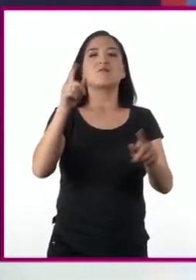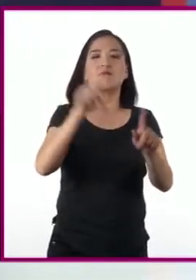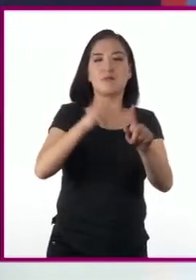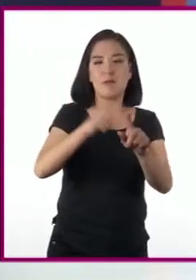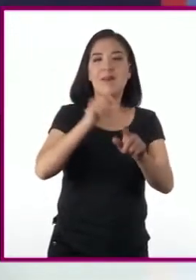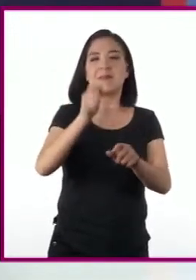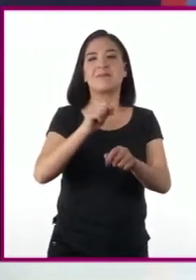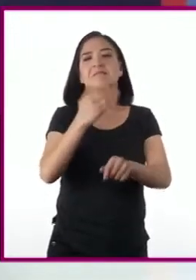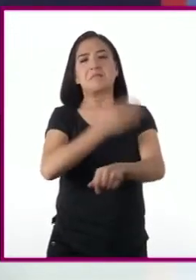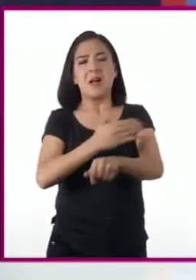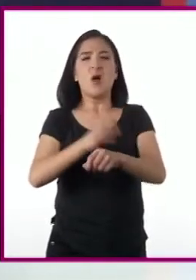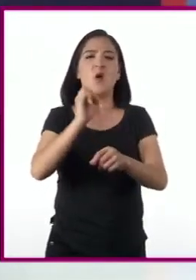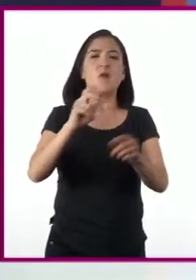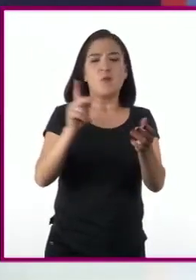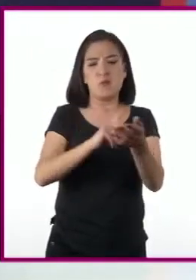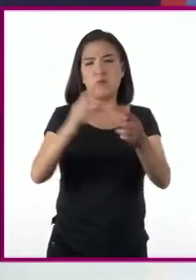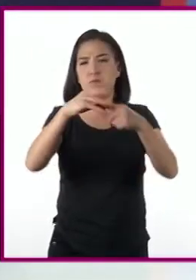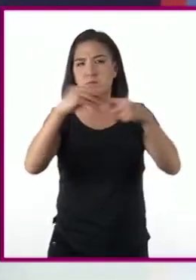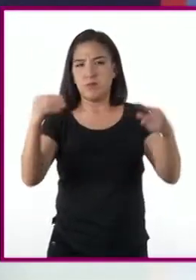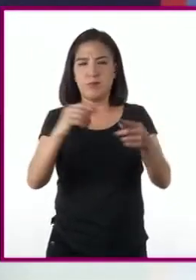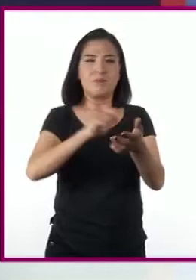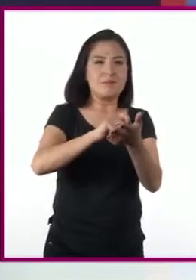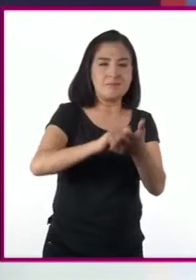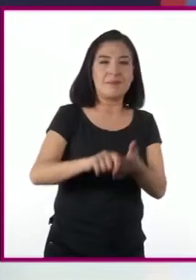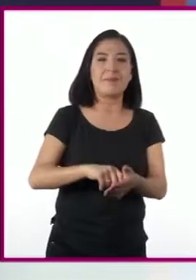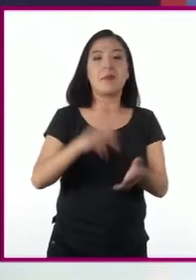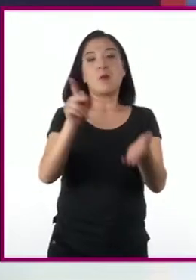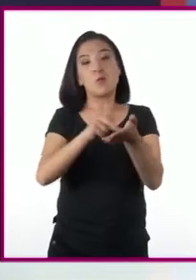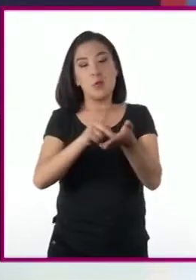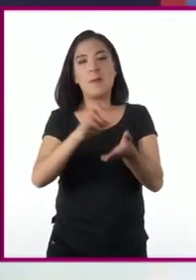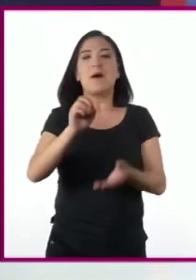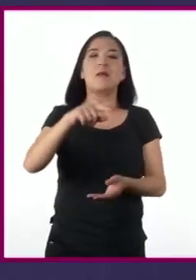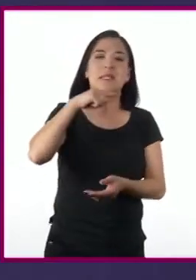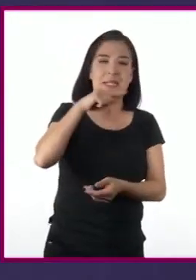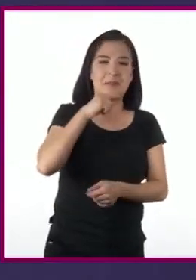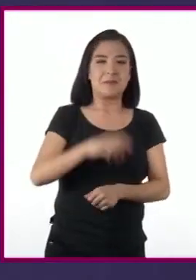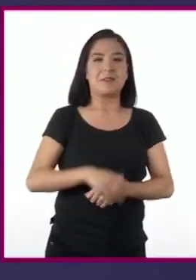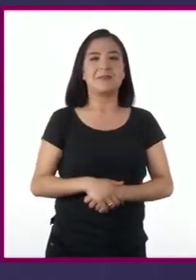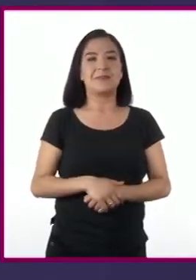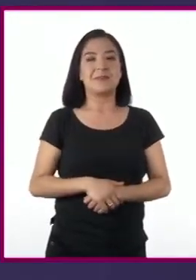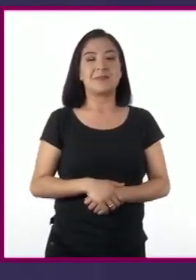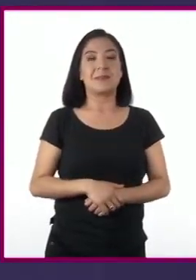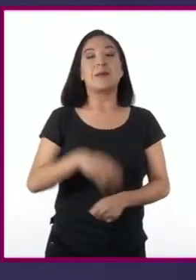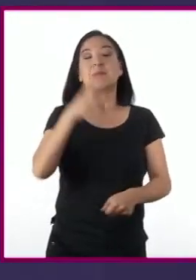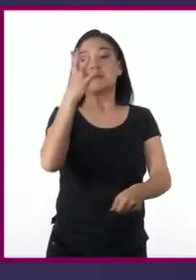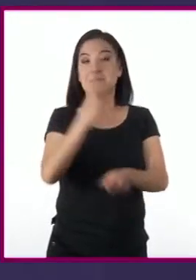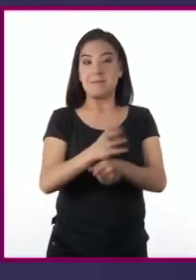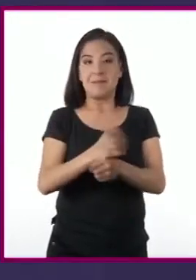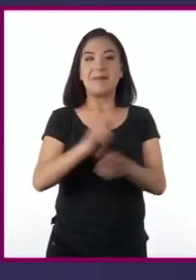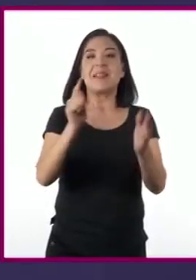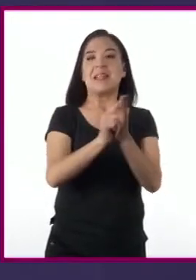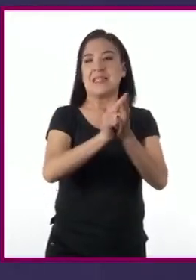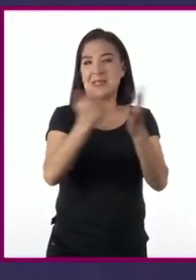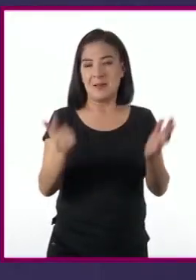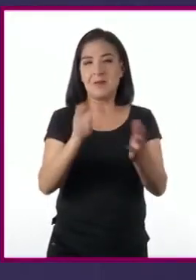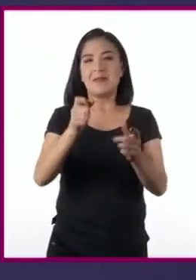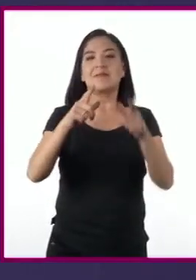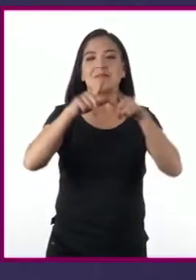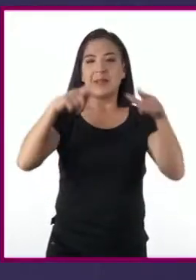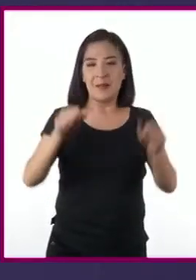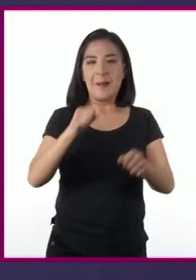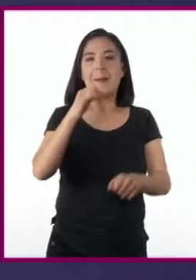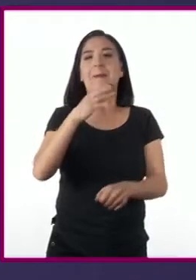madera o plumines. 3. Bolígrafo o lápiz. Y 4. Libro de texto Lengua